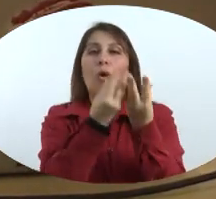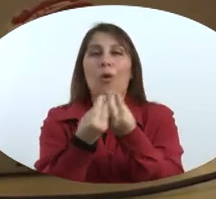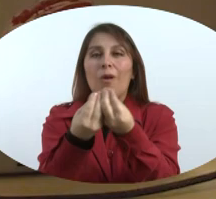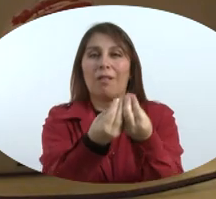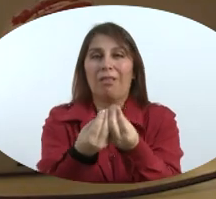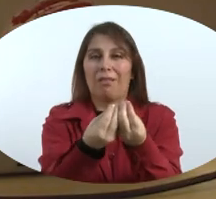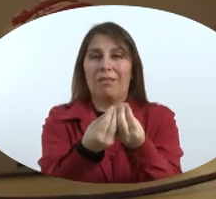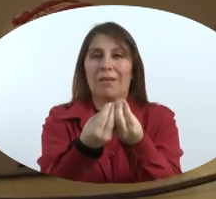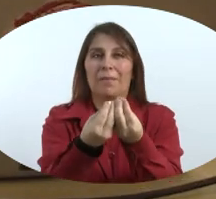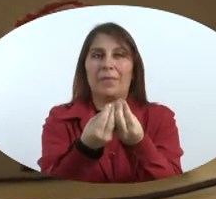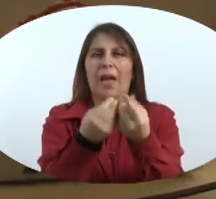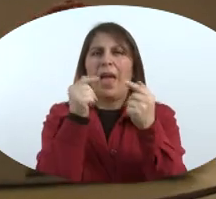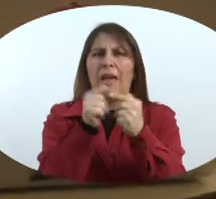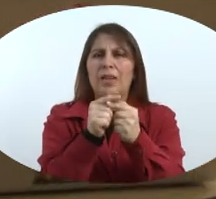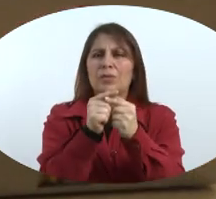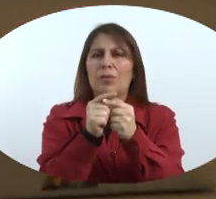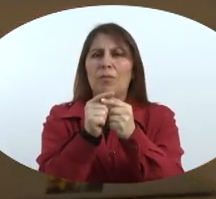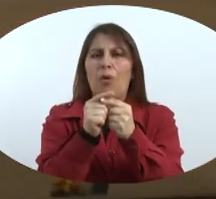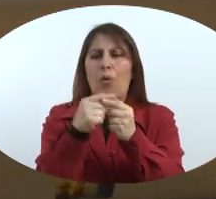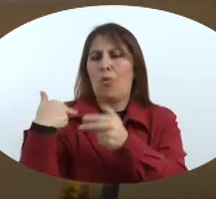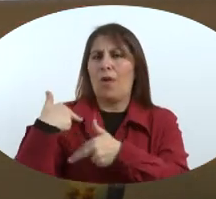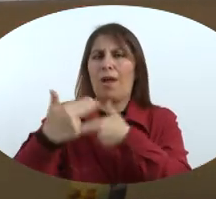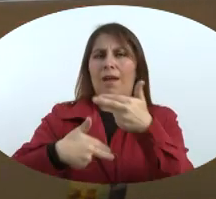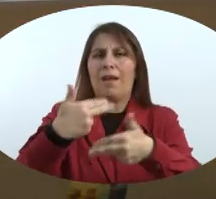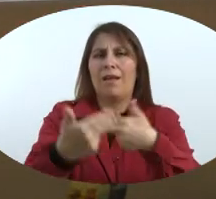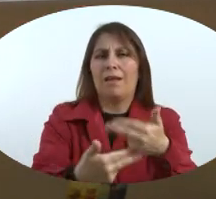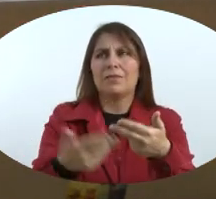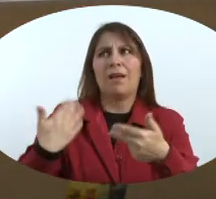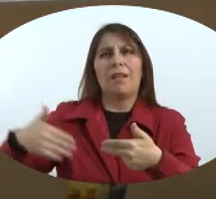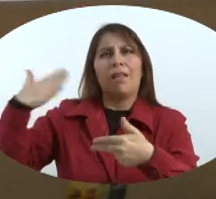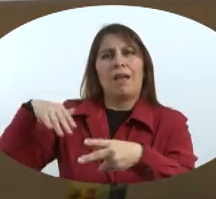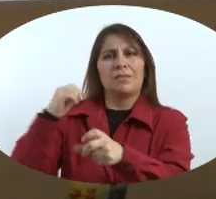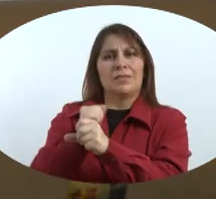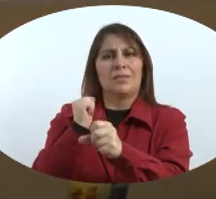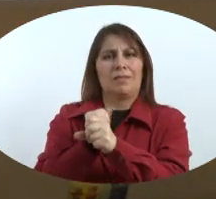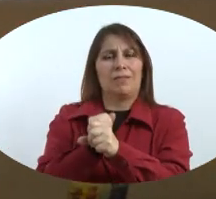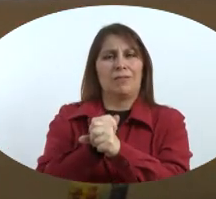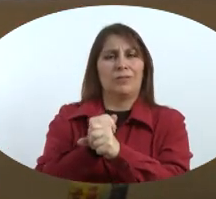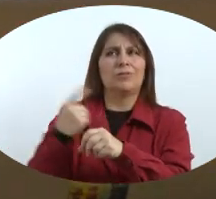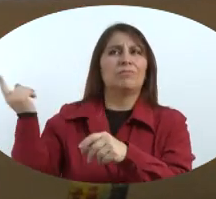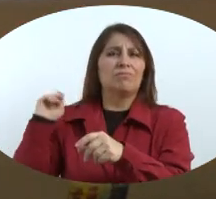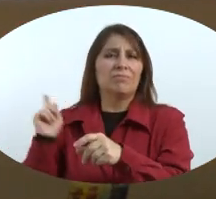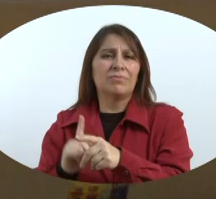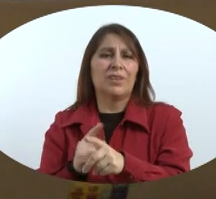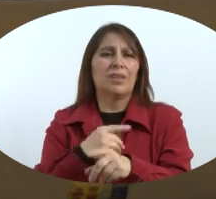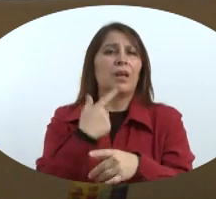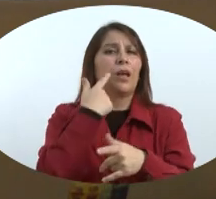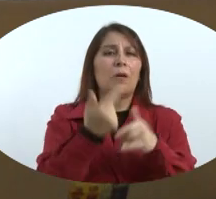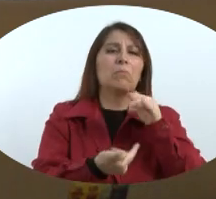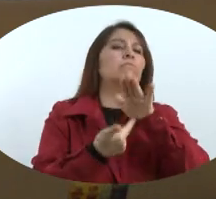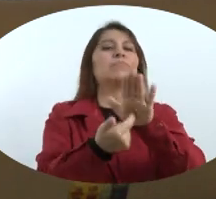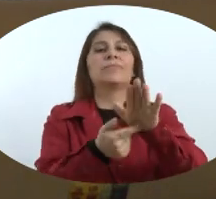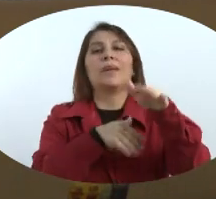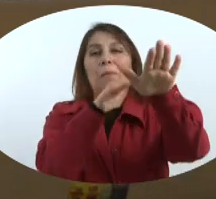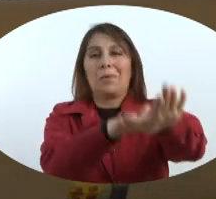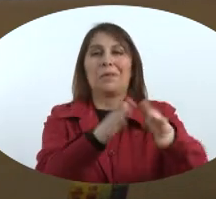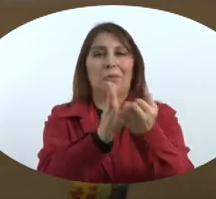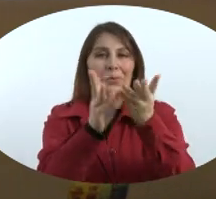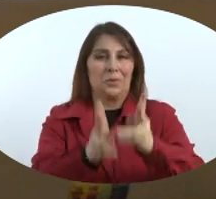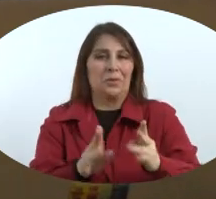como el legado de varias plataformas que lo largo de bueno los últimos años han venido apostándole a las representaciones